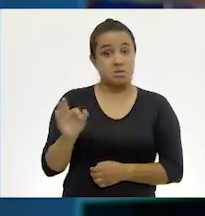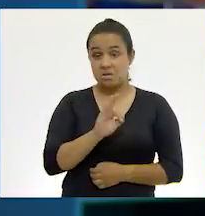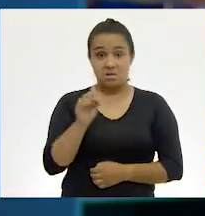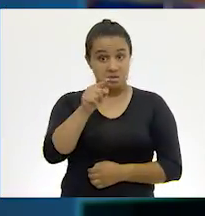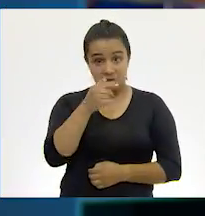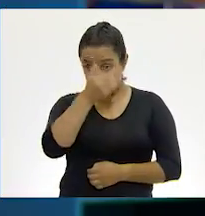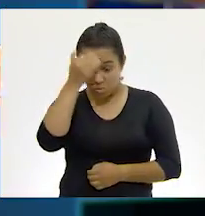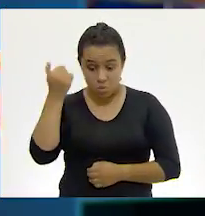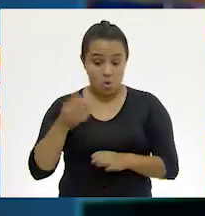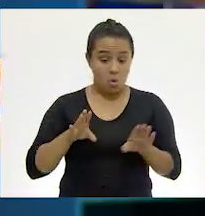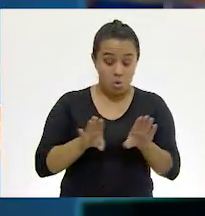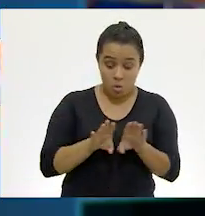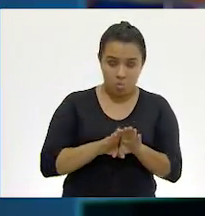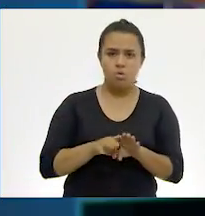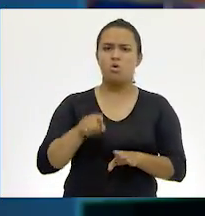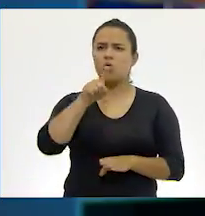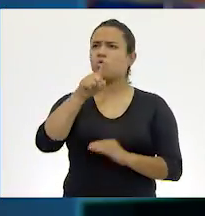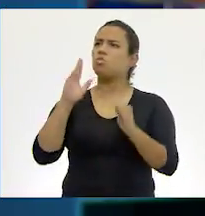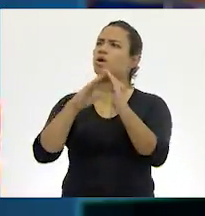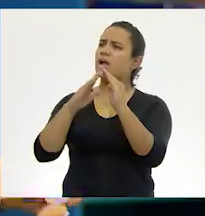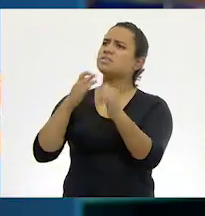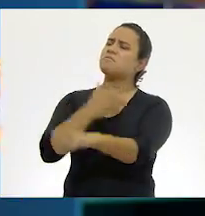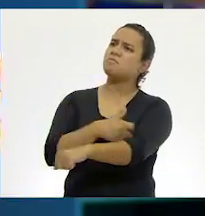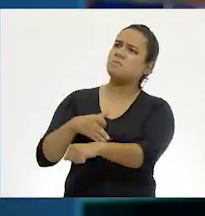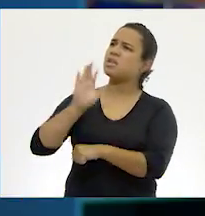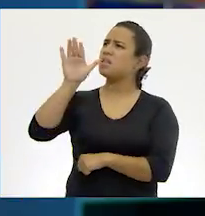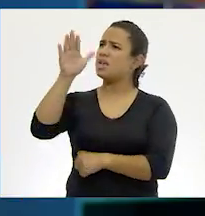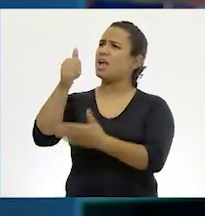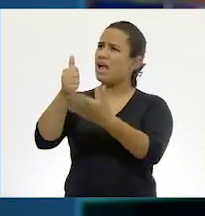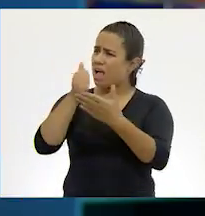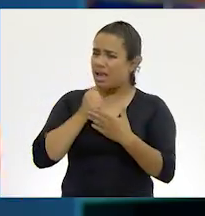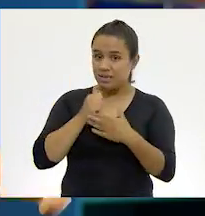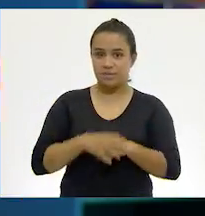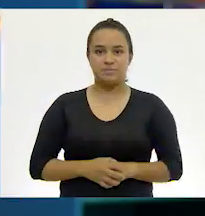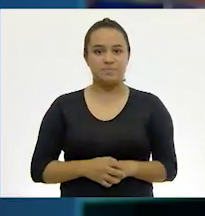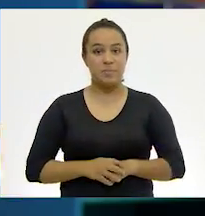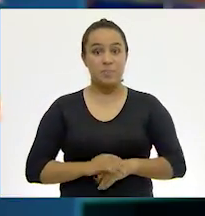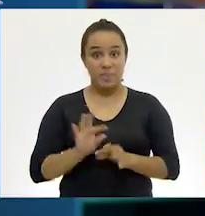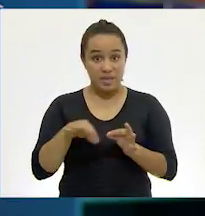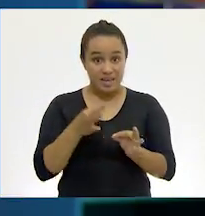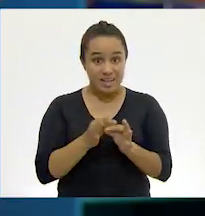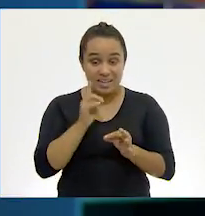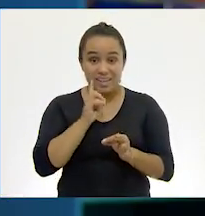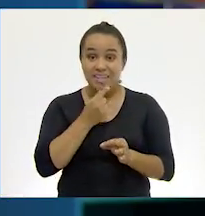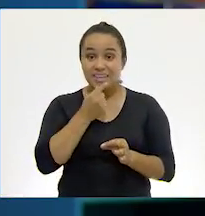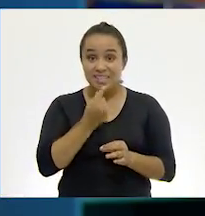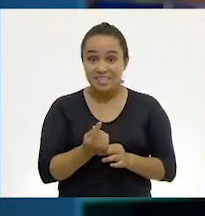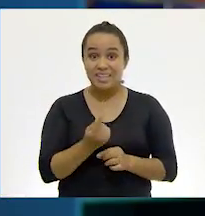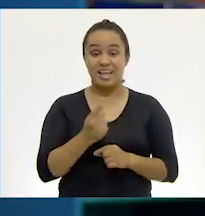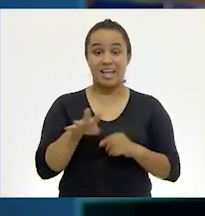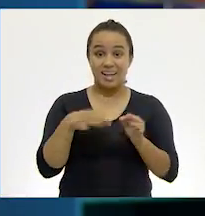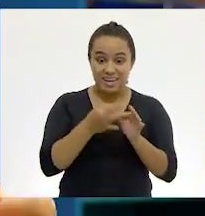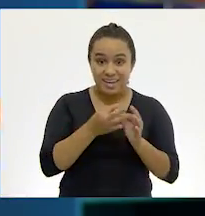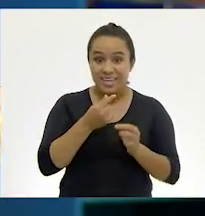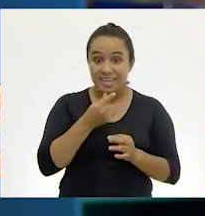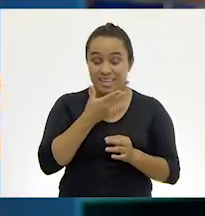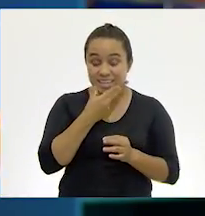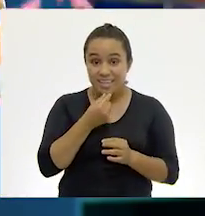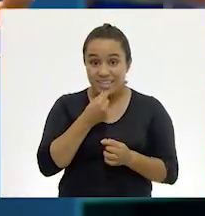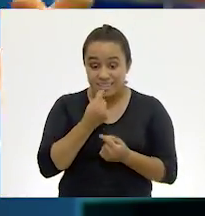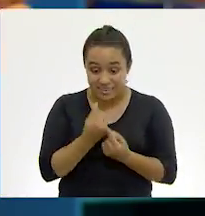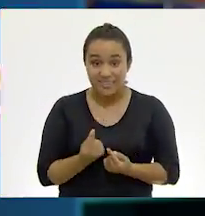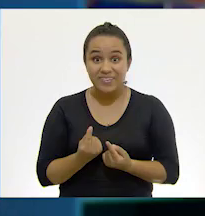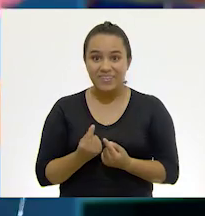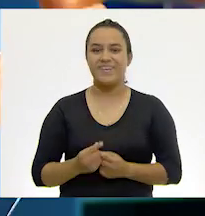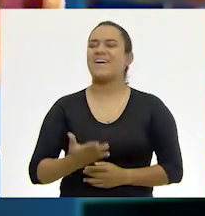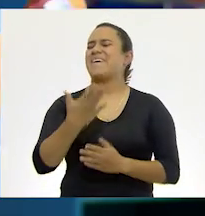sabes cómo hacerlo, pide ayuda en casa. ¿Lista? ¿Listo?